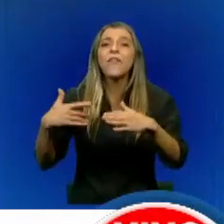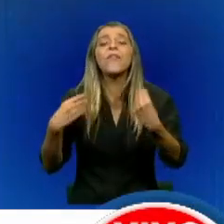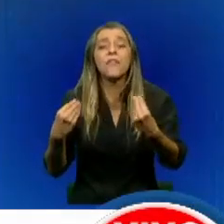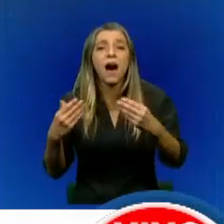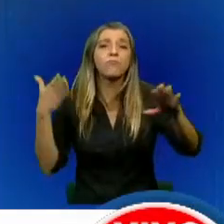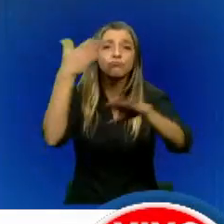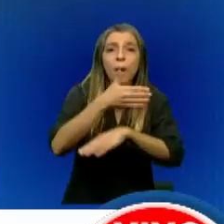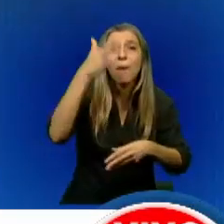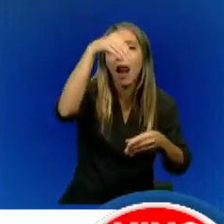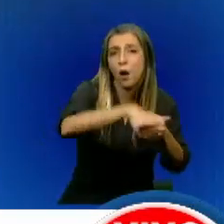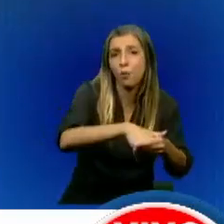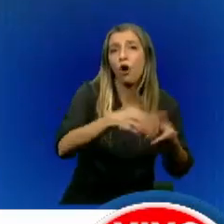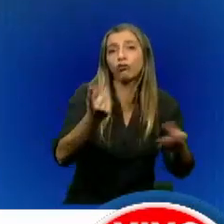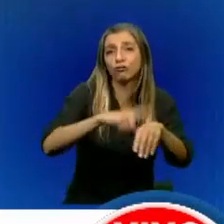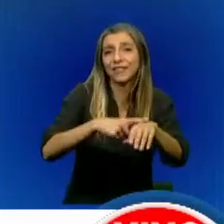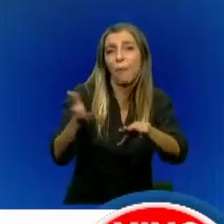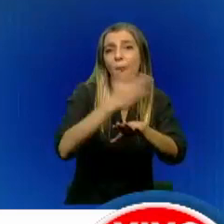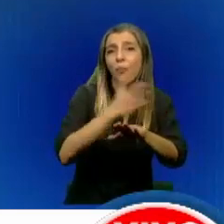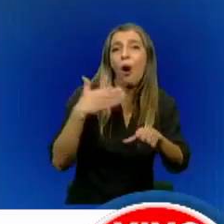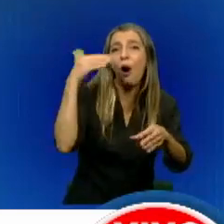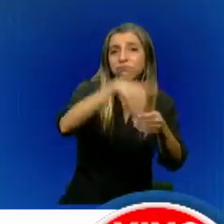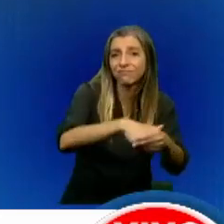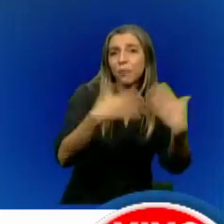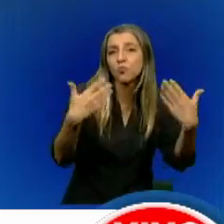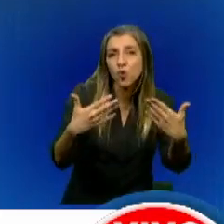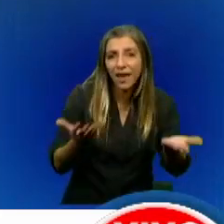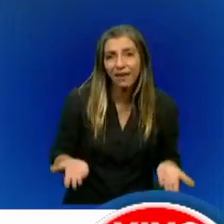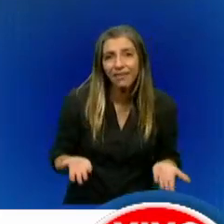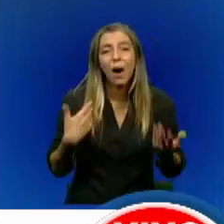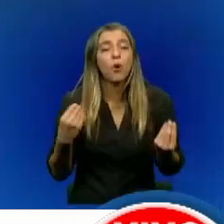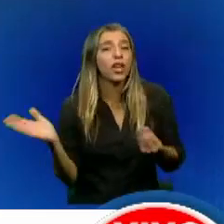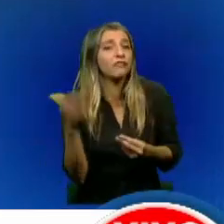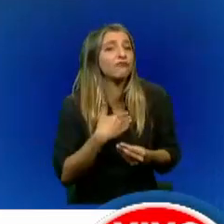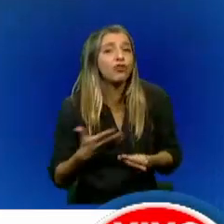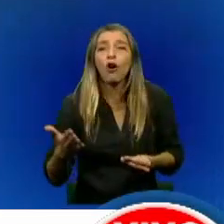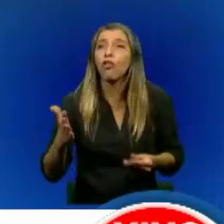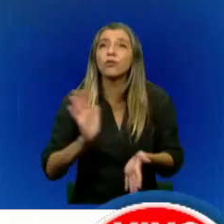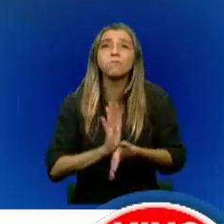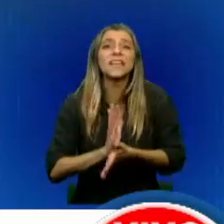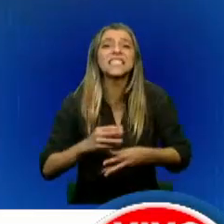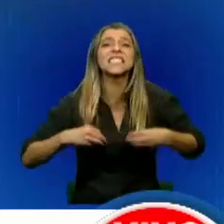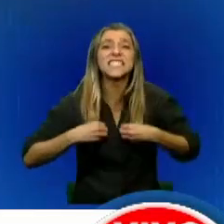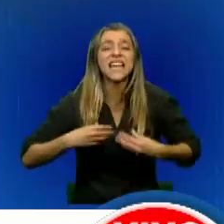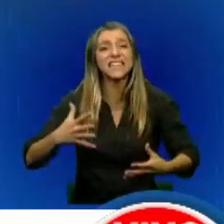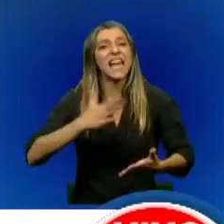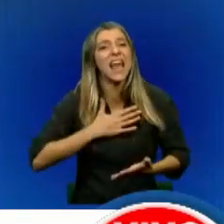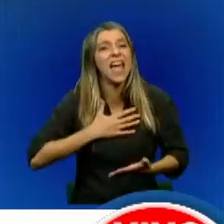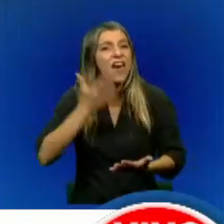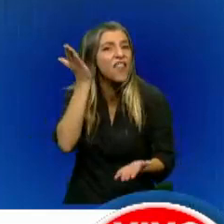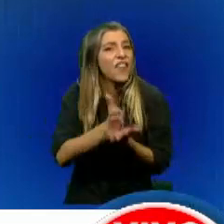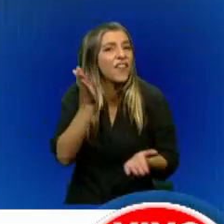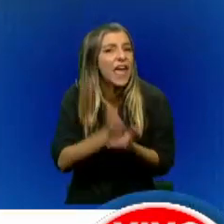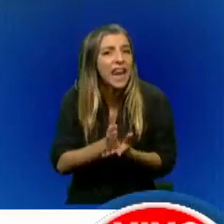vea impedido de este derecho tan profundo, tan íntimo, tan importante para cualquier ciudadano, que es